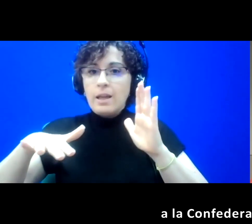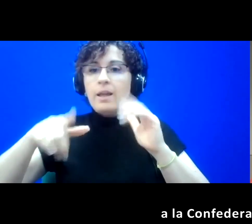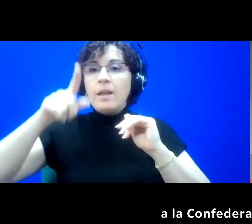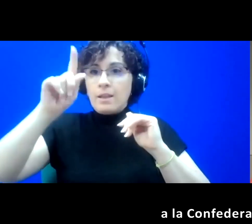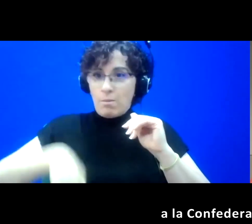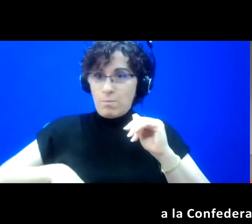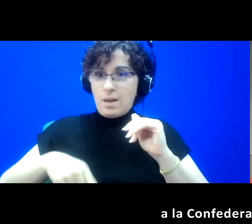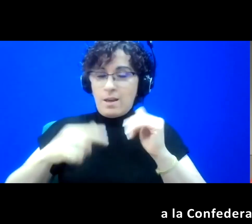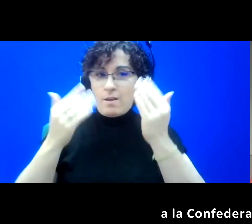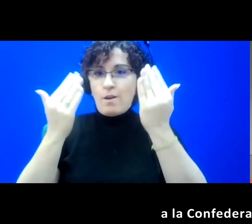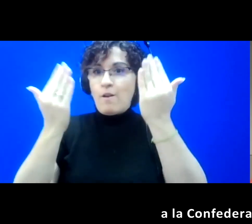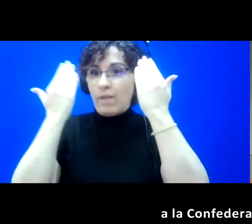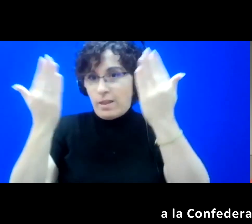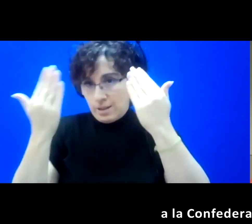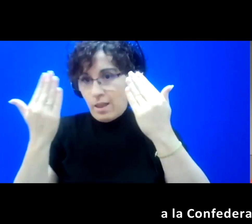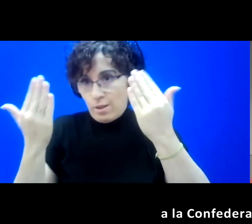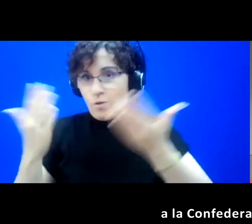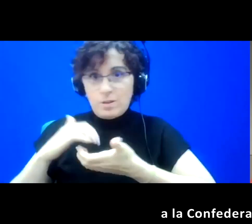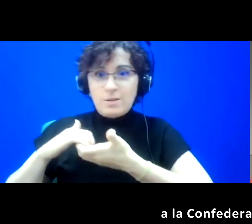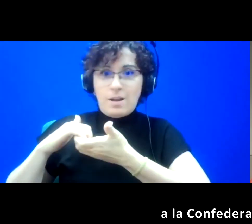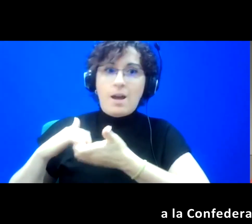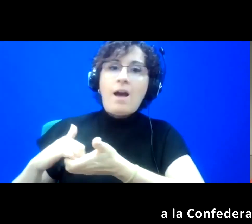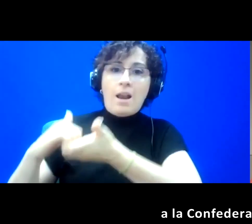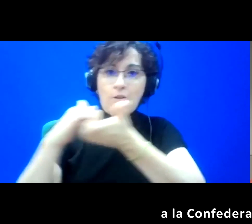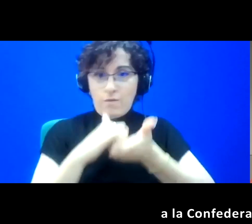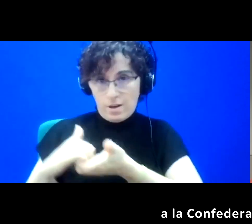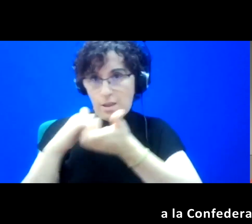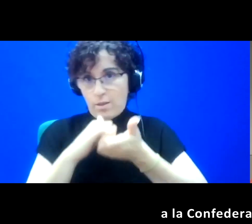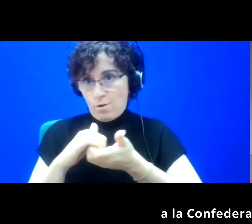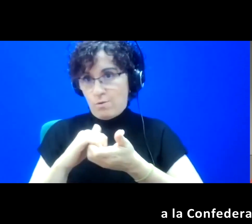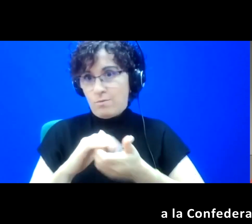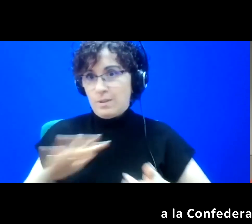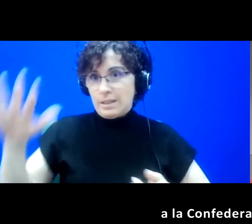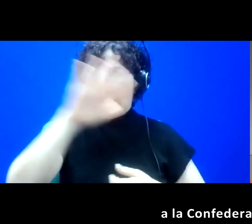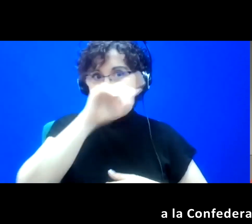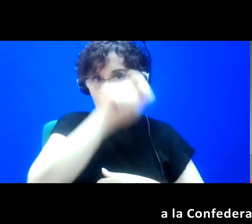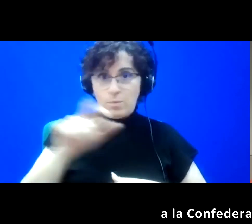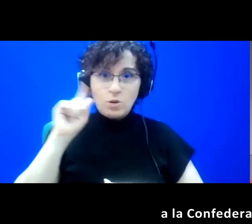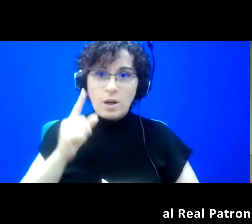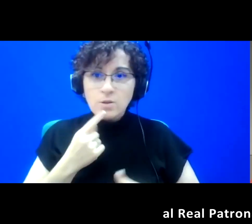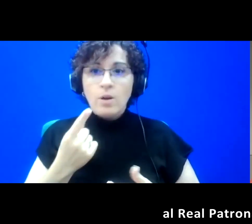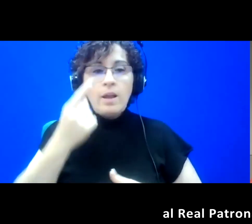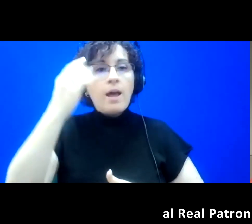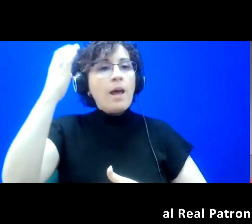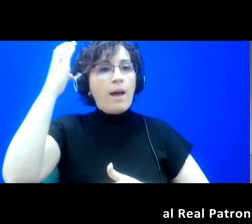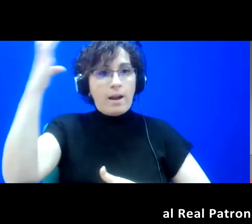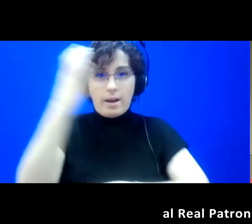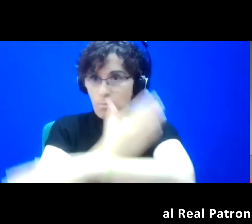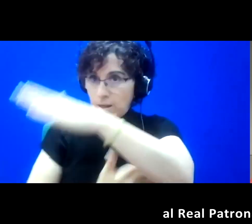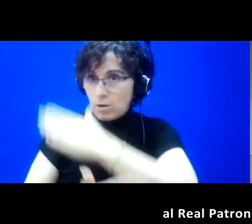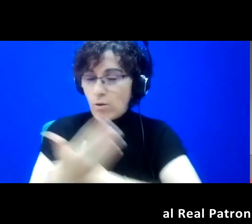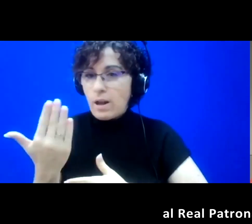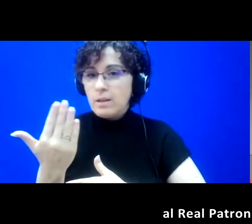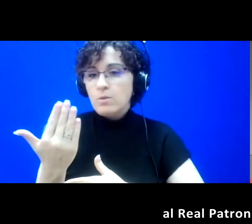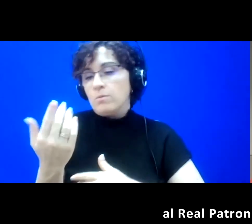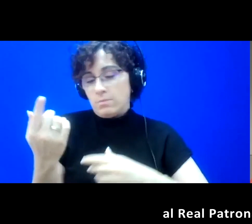a la Confederación Nacional de Personas Sordas de España, al Real Patronato y, por supuesto,